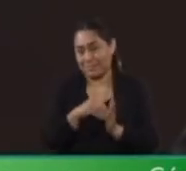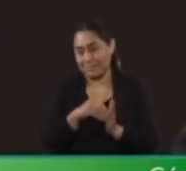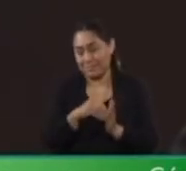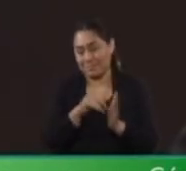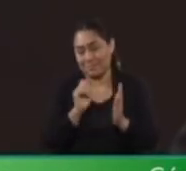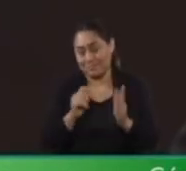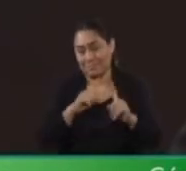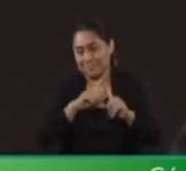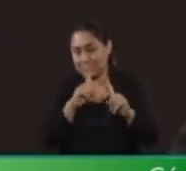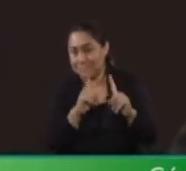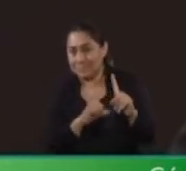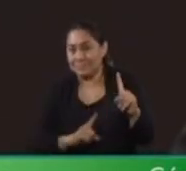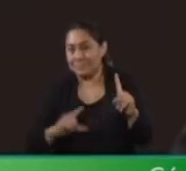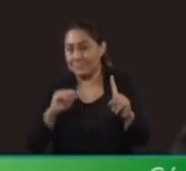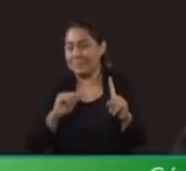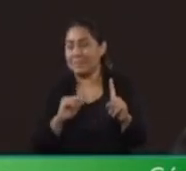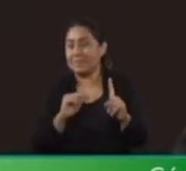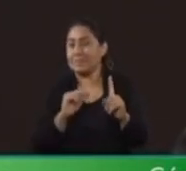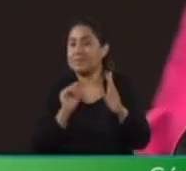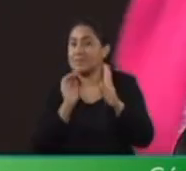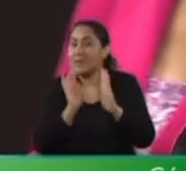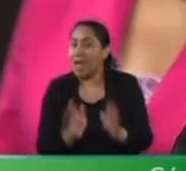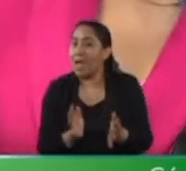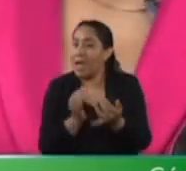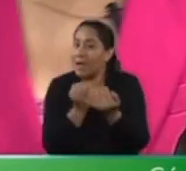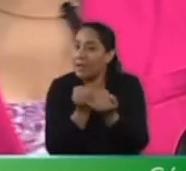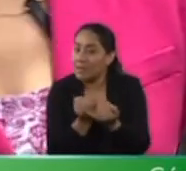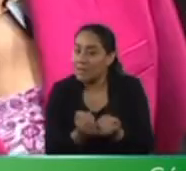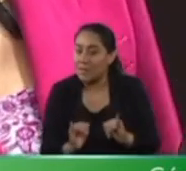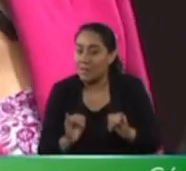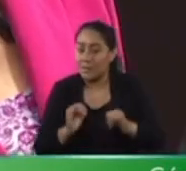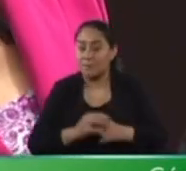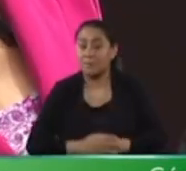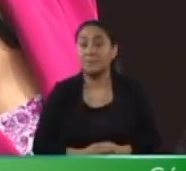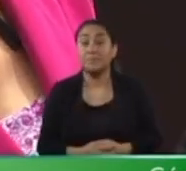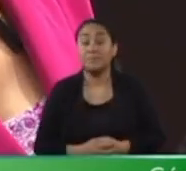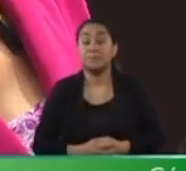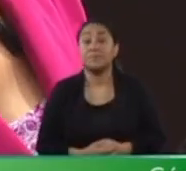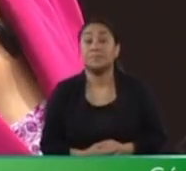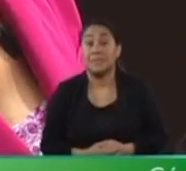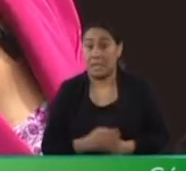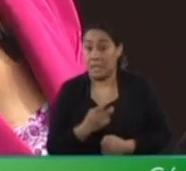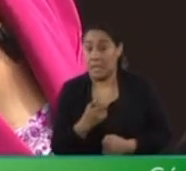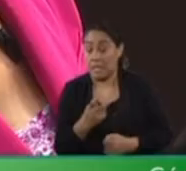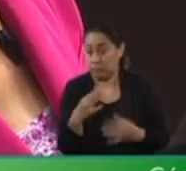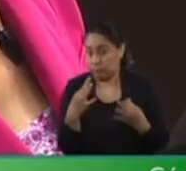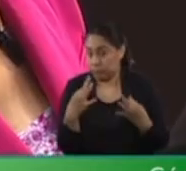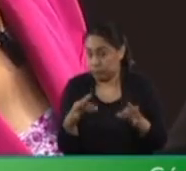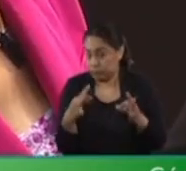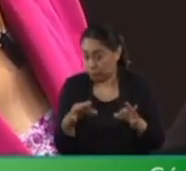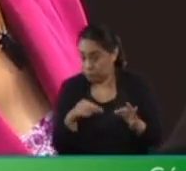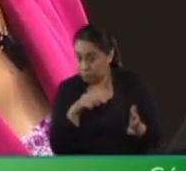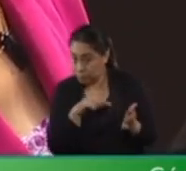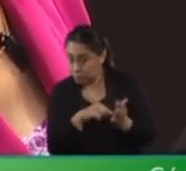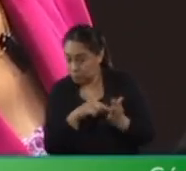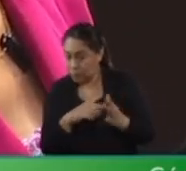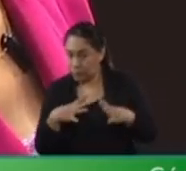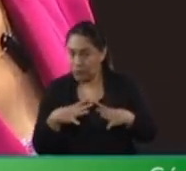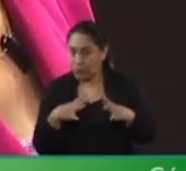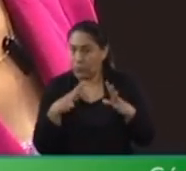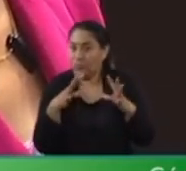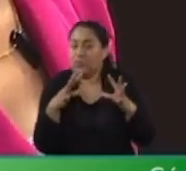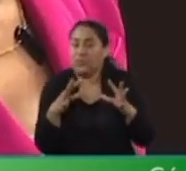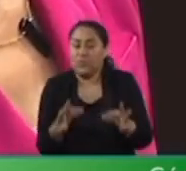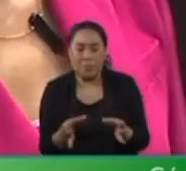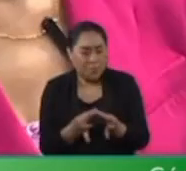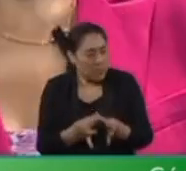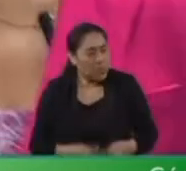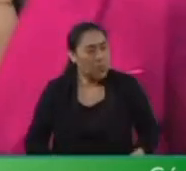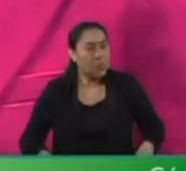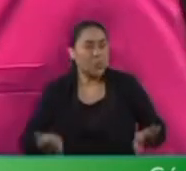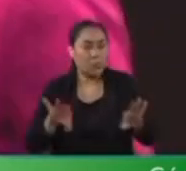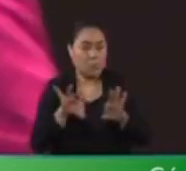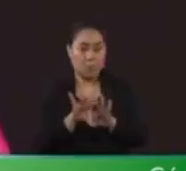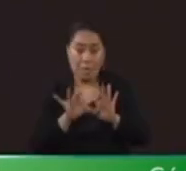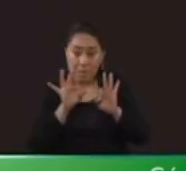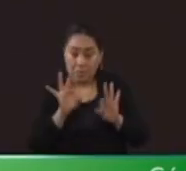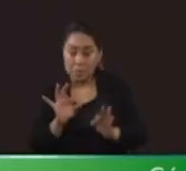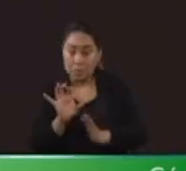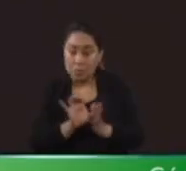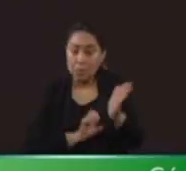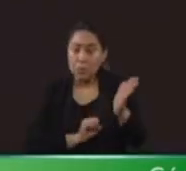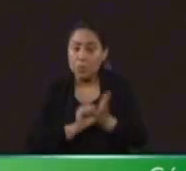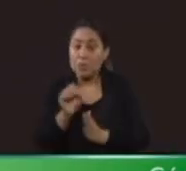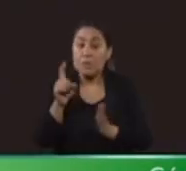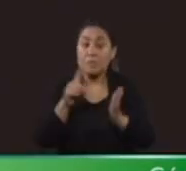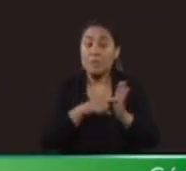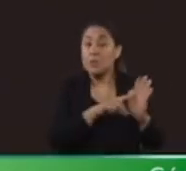nación independiente ese documento fundacional sin el que no se puede entender la constitución de